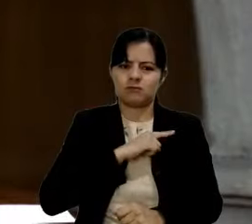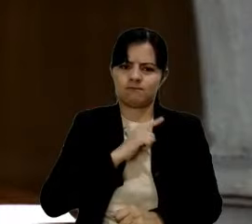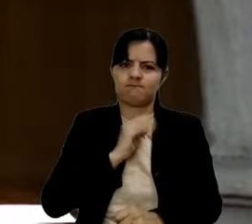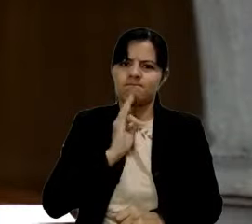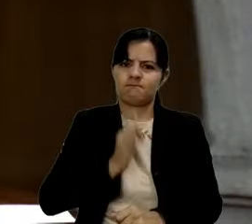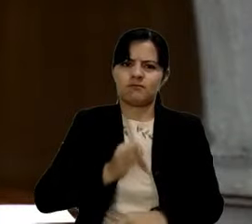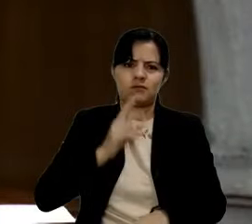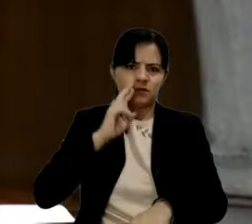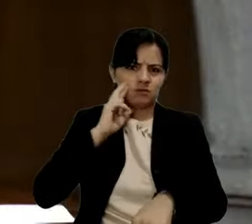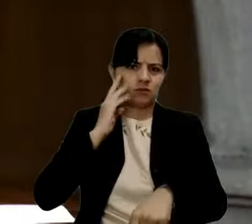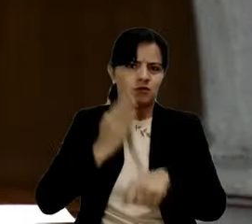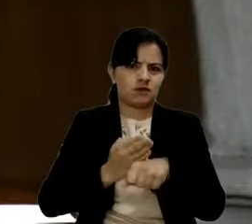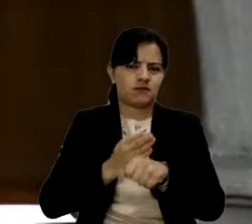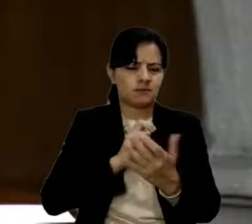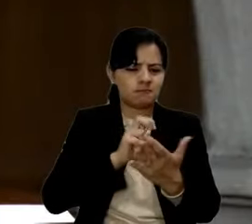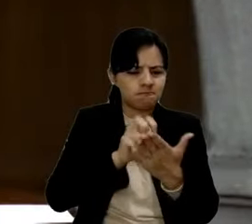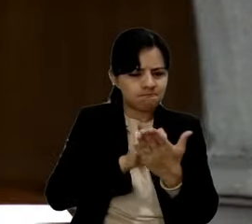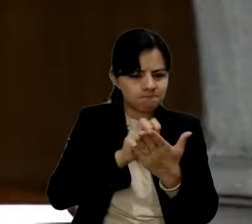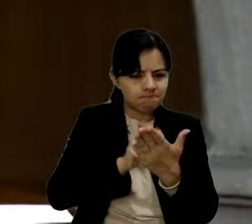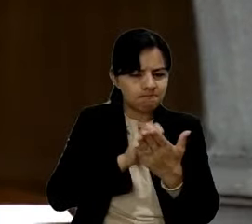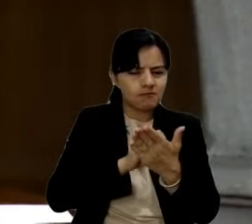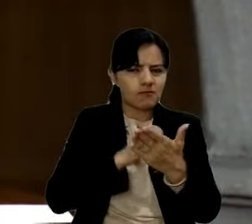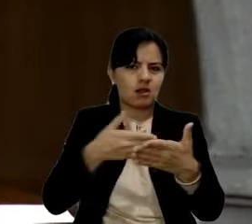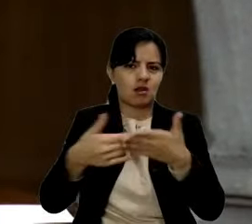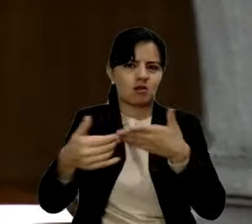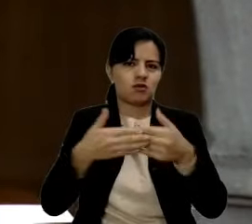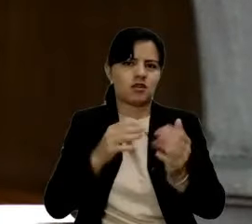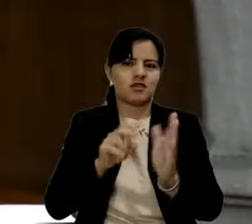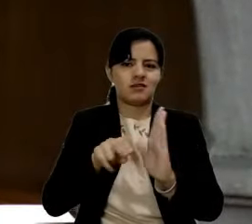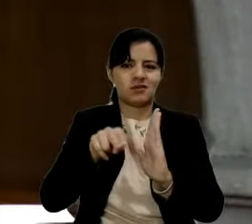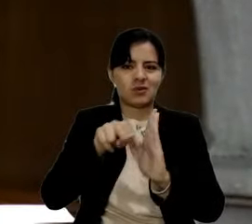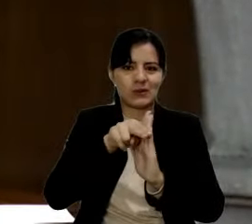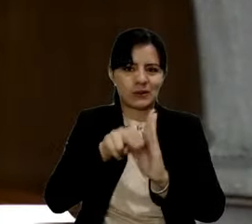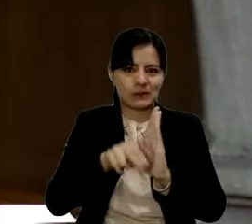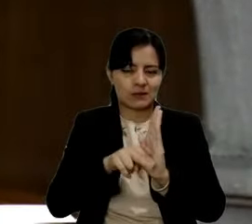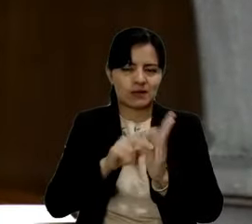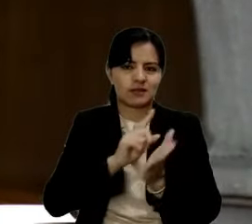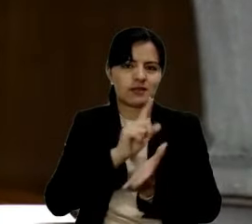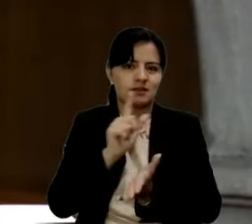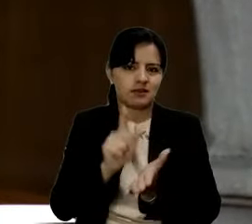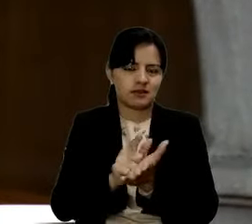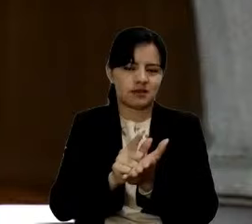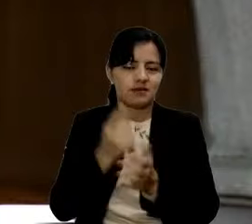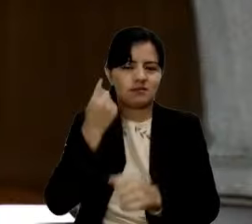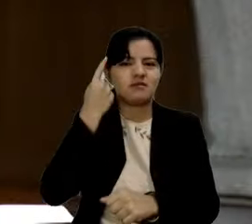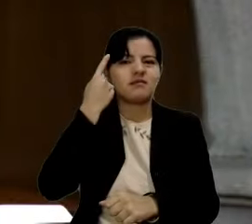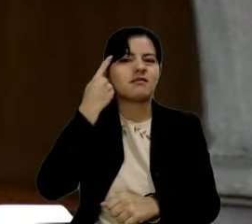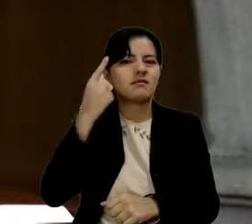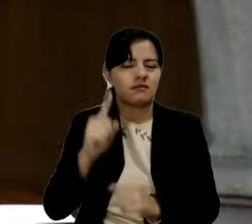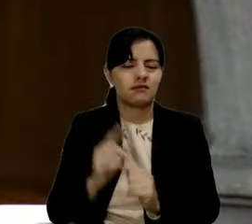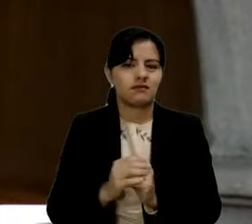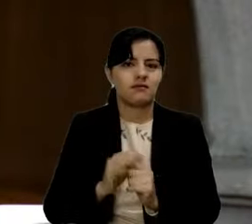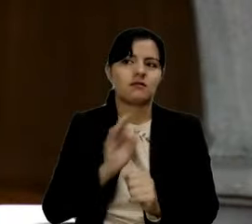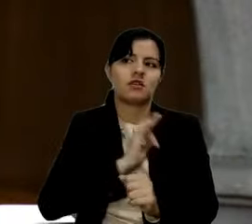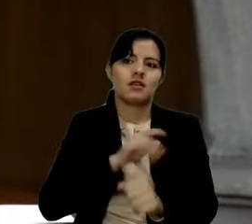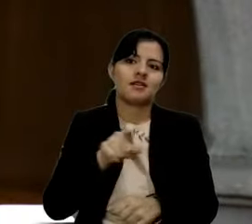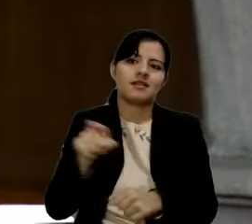de actualizar y modernizar nuestras leyes para adaptarnos a las